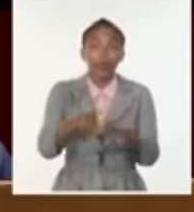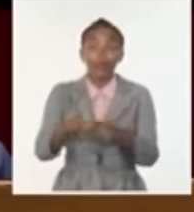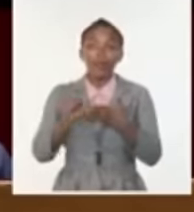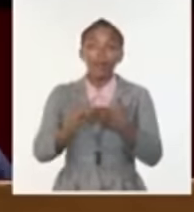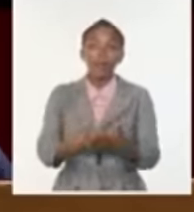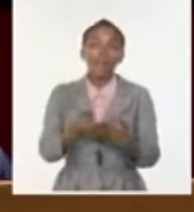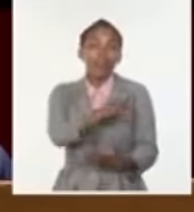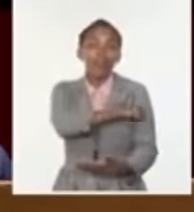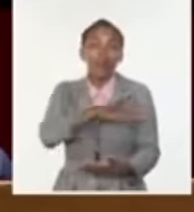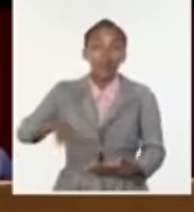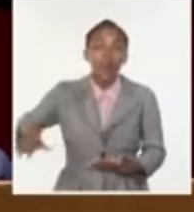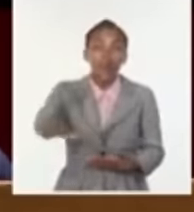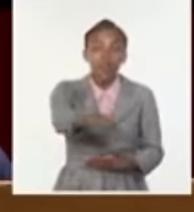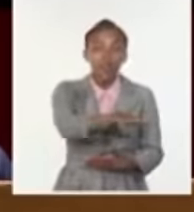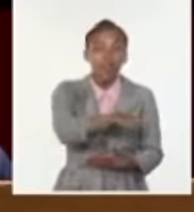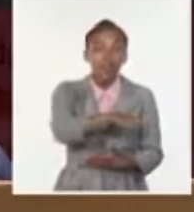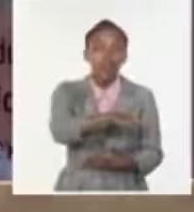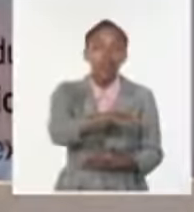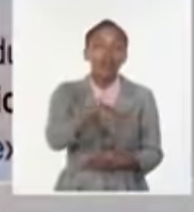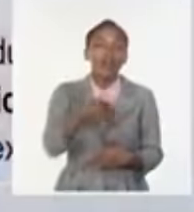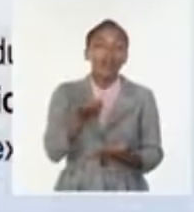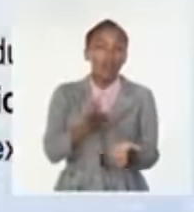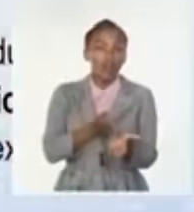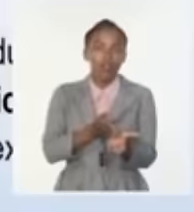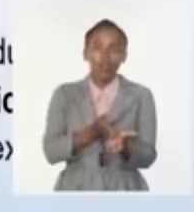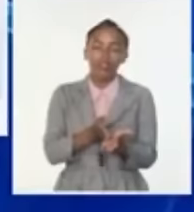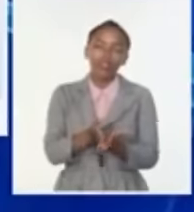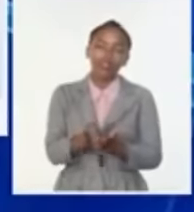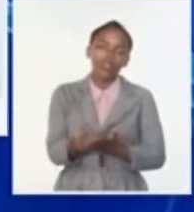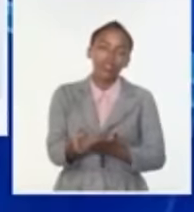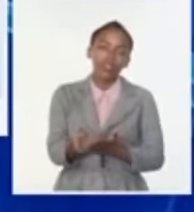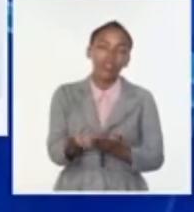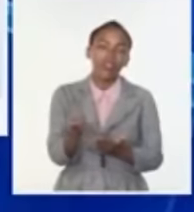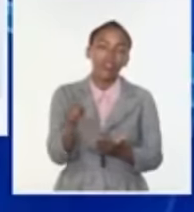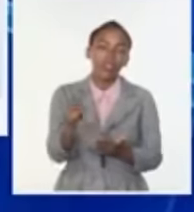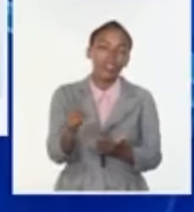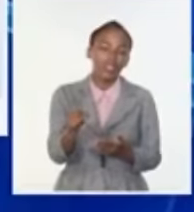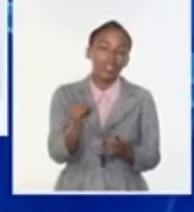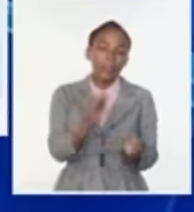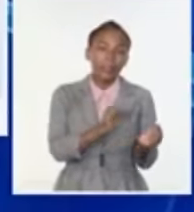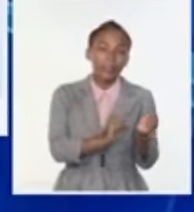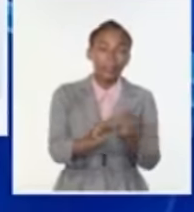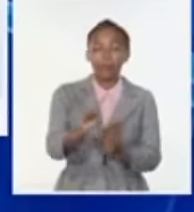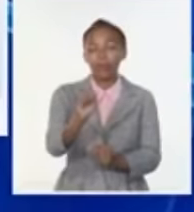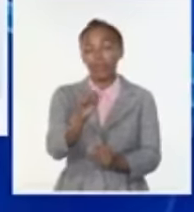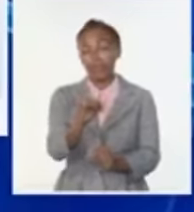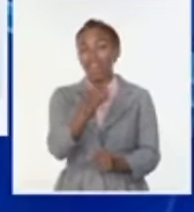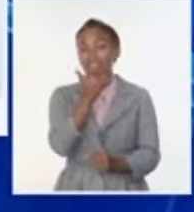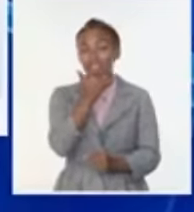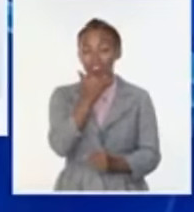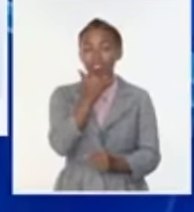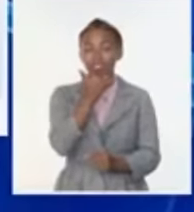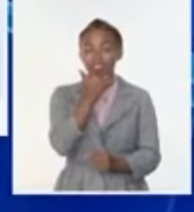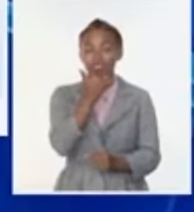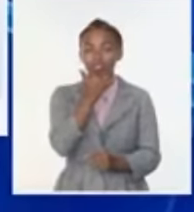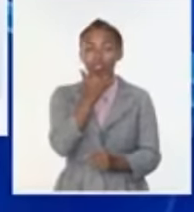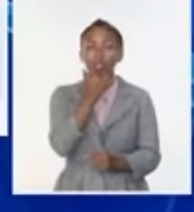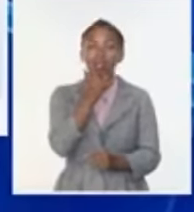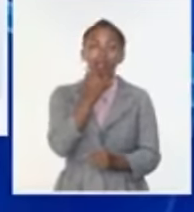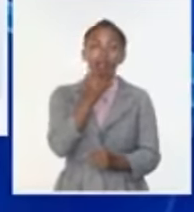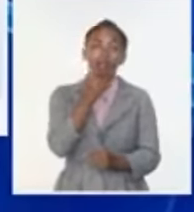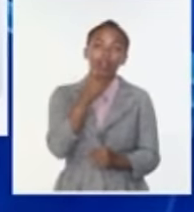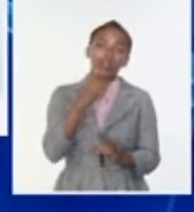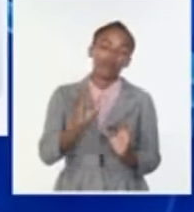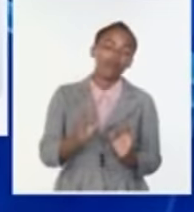población sigue siendo una de sus principales insatisfacciones. Y es por ello